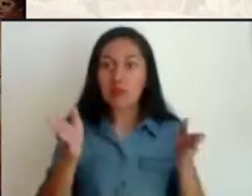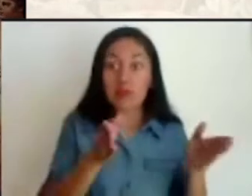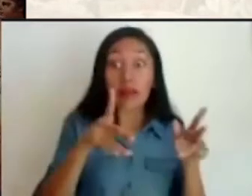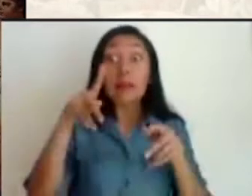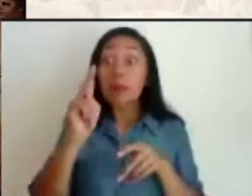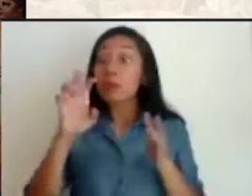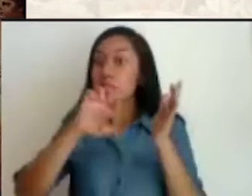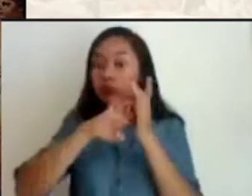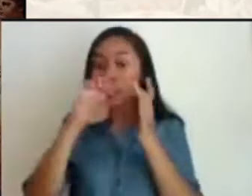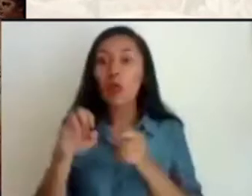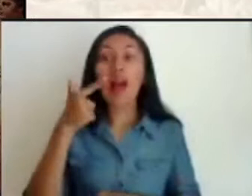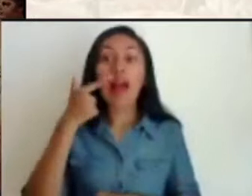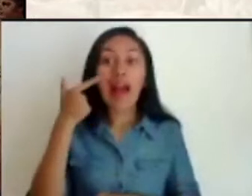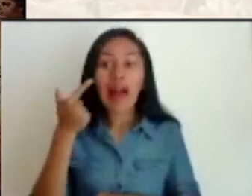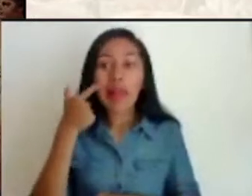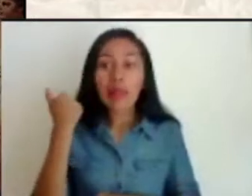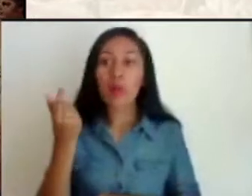ellos puede estar la pulga.